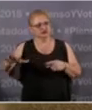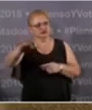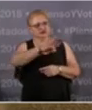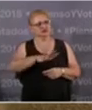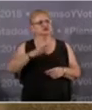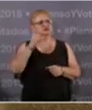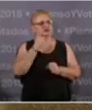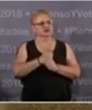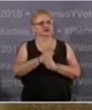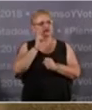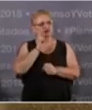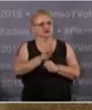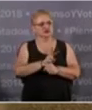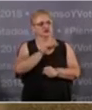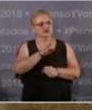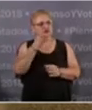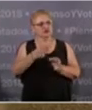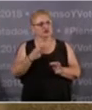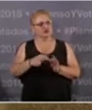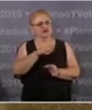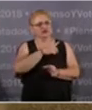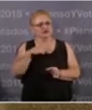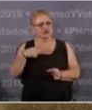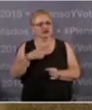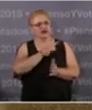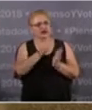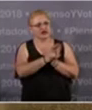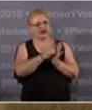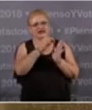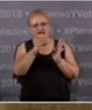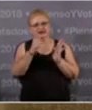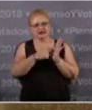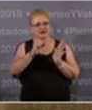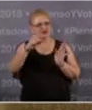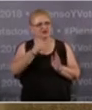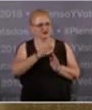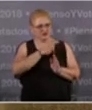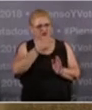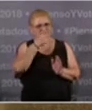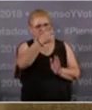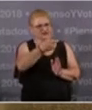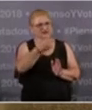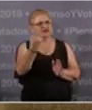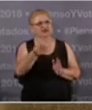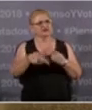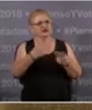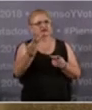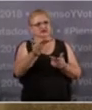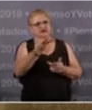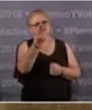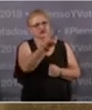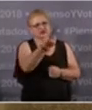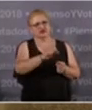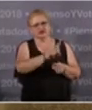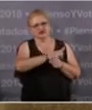primeros vigilantes del cumplimiento del deber legal de la autoridad. ¿Podría ahondar en esta propuesta y especificar qué va a hacer usted desde el Congreso